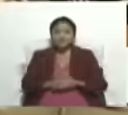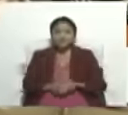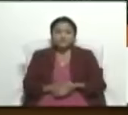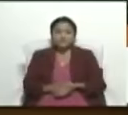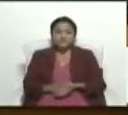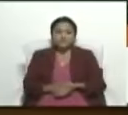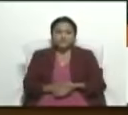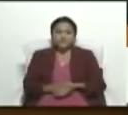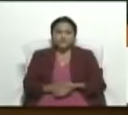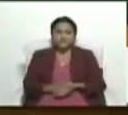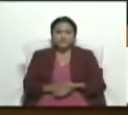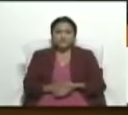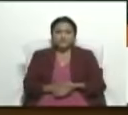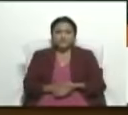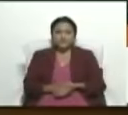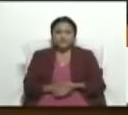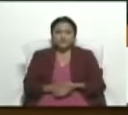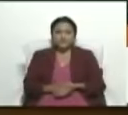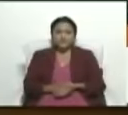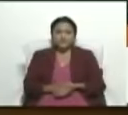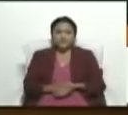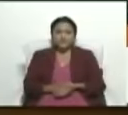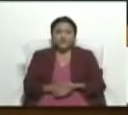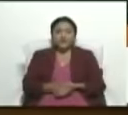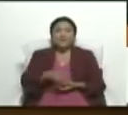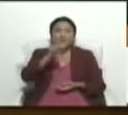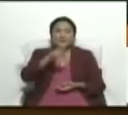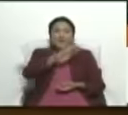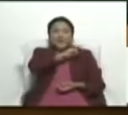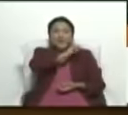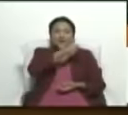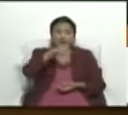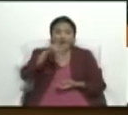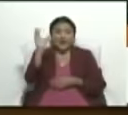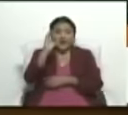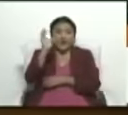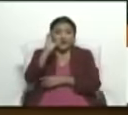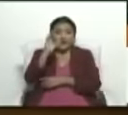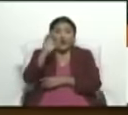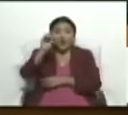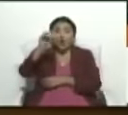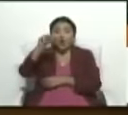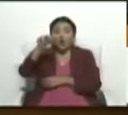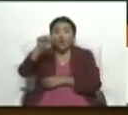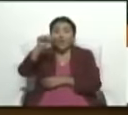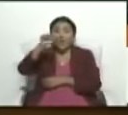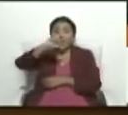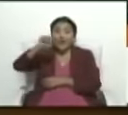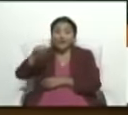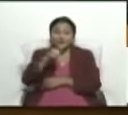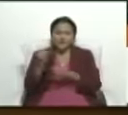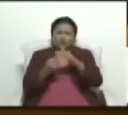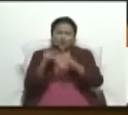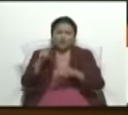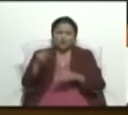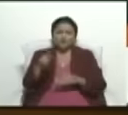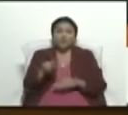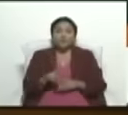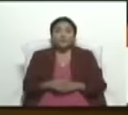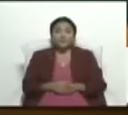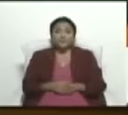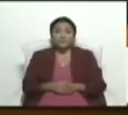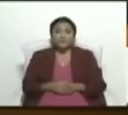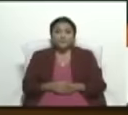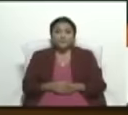Igualmente estuvo presente el jefe del área metropolitana de Caracas, del CONAS, Y allí,